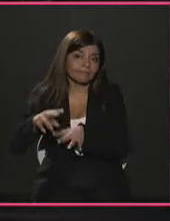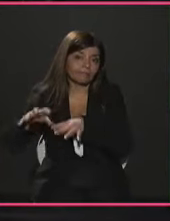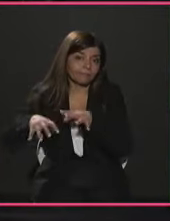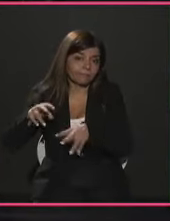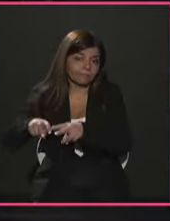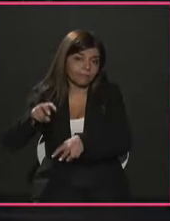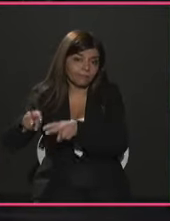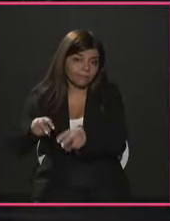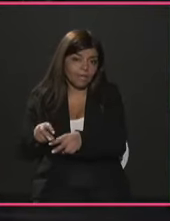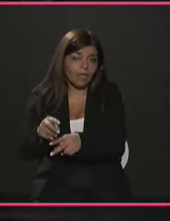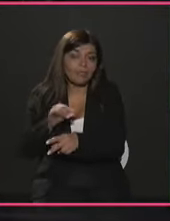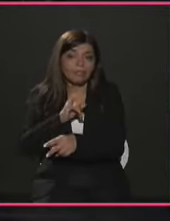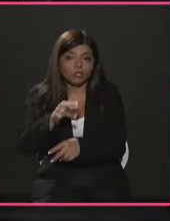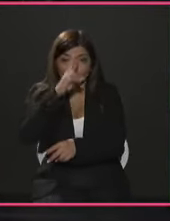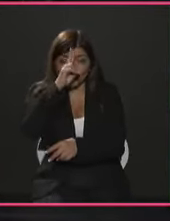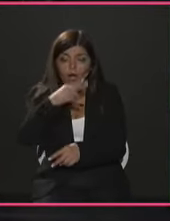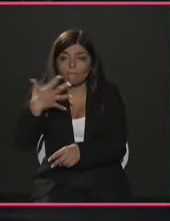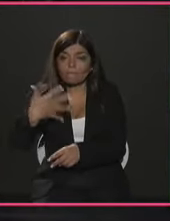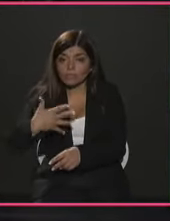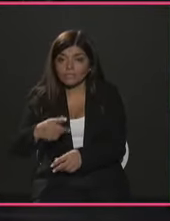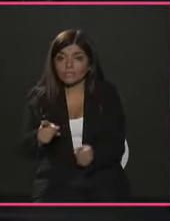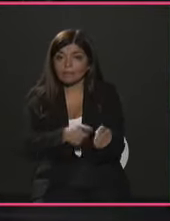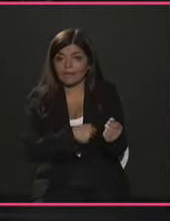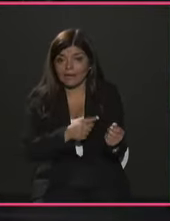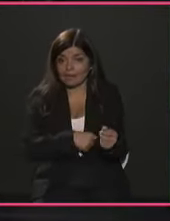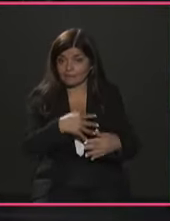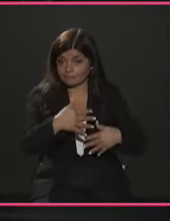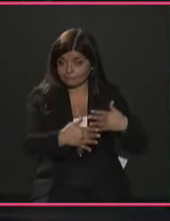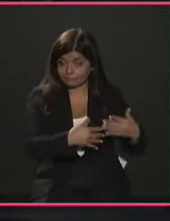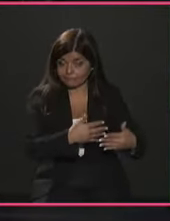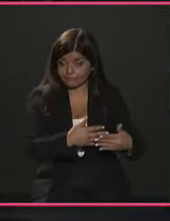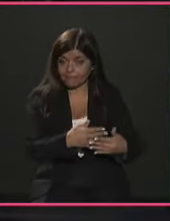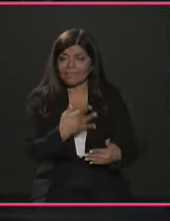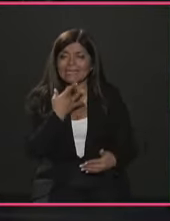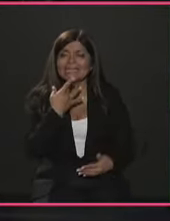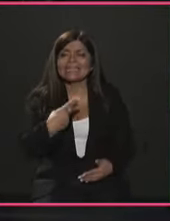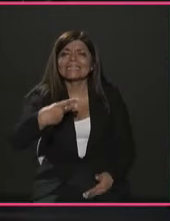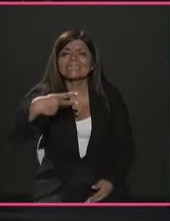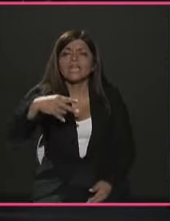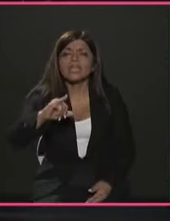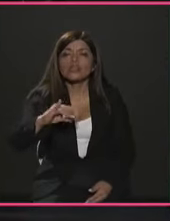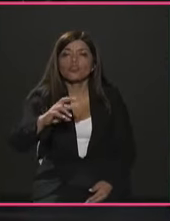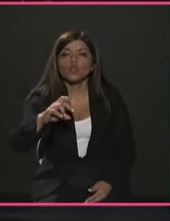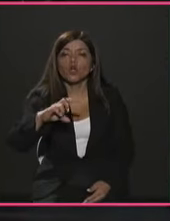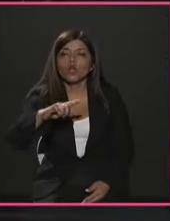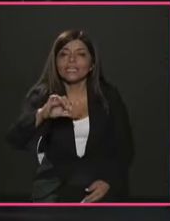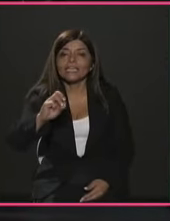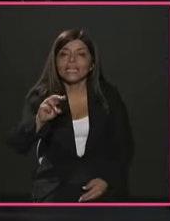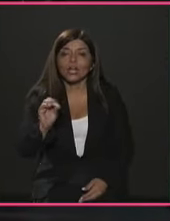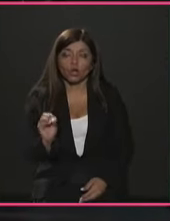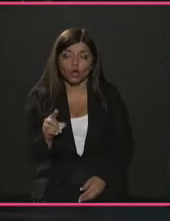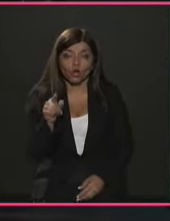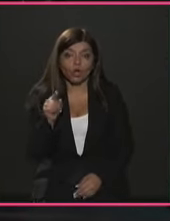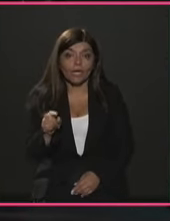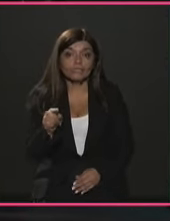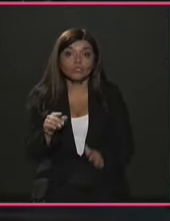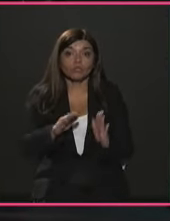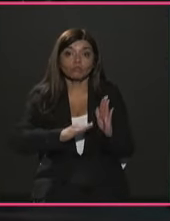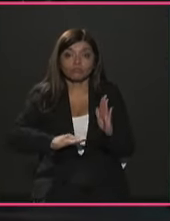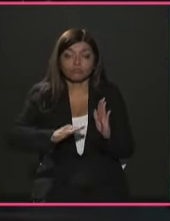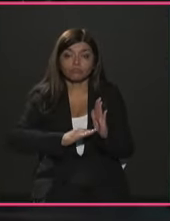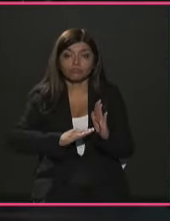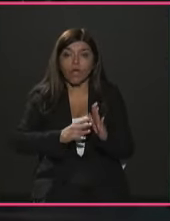importante en la generación eléctrica qué es lo que es el hidrógeno para los que no lo han escuchado el hidrógeno es básicamente el elemento más